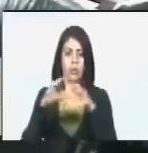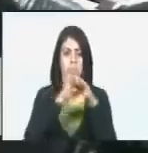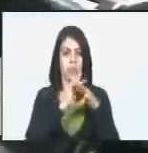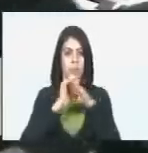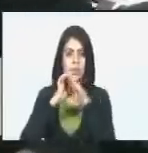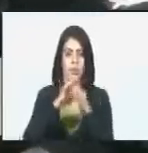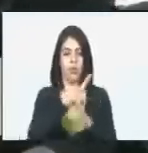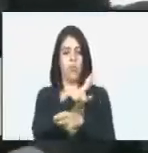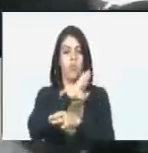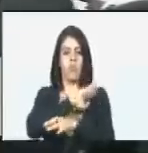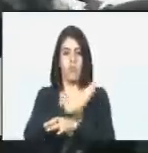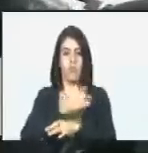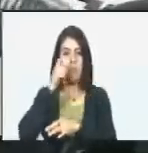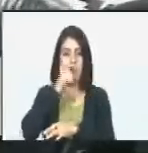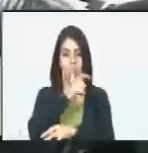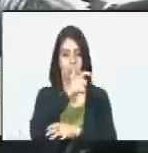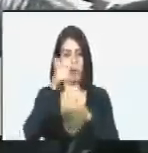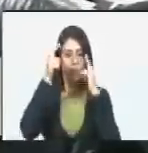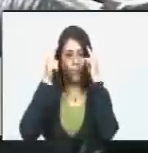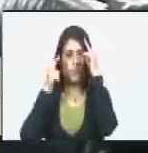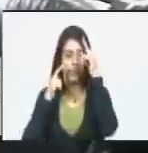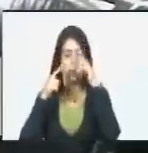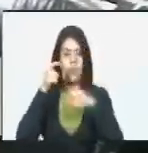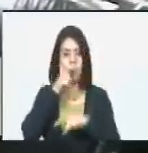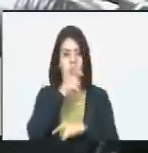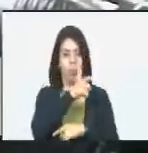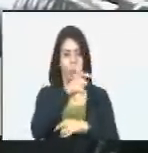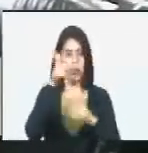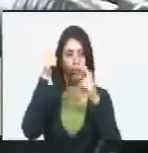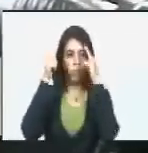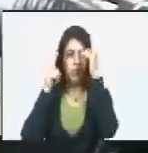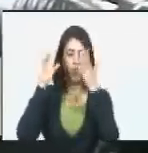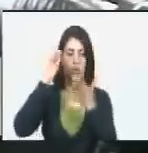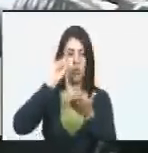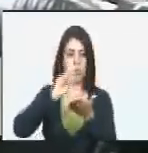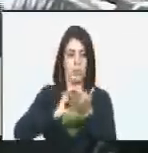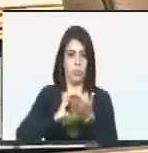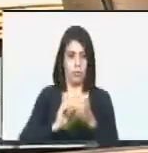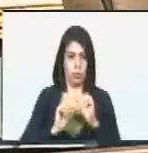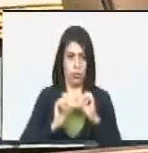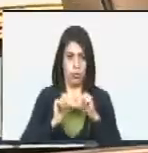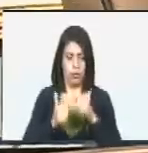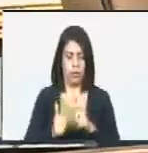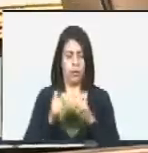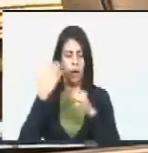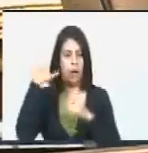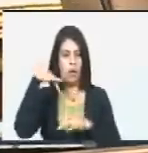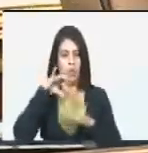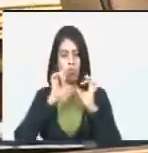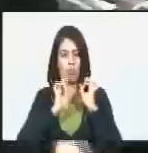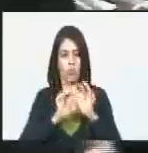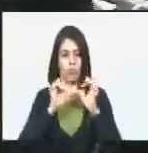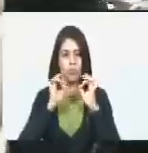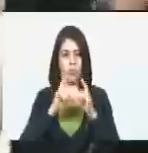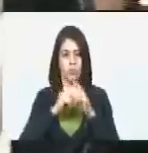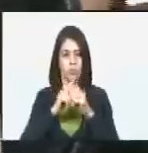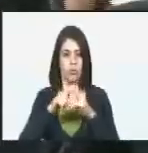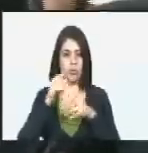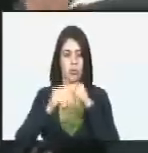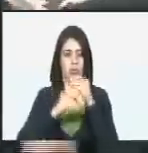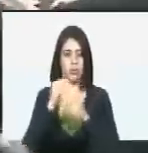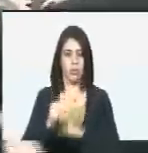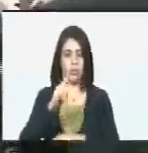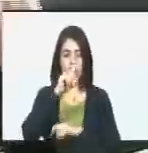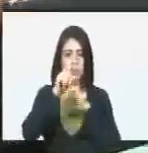pueblo chavista. El pueblo chavista otra vez, a pesar de ese dolor de todos estos días, de esas preguntas, de